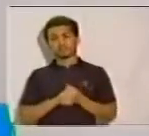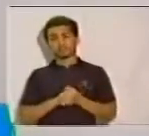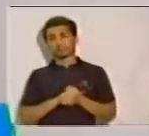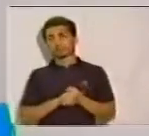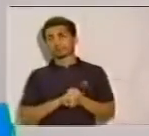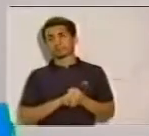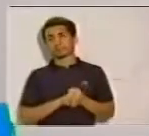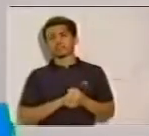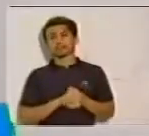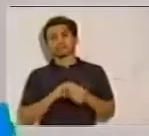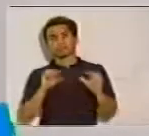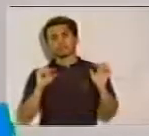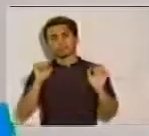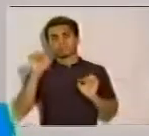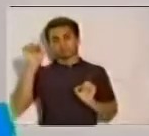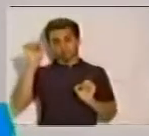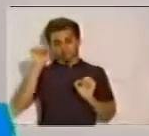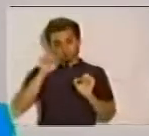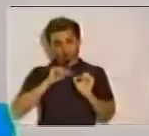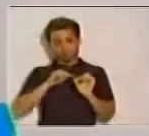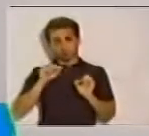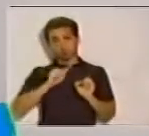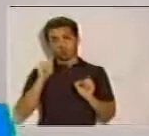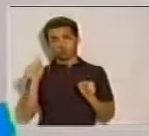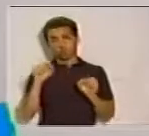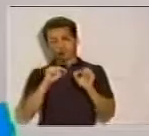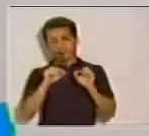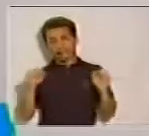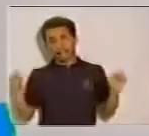Para unirlos por medio de otra línea.